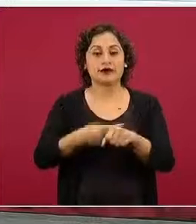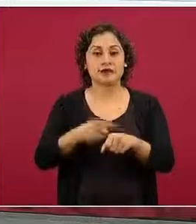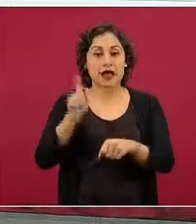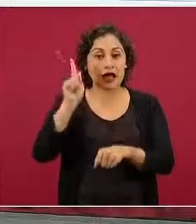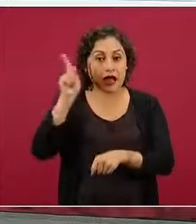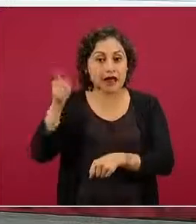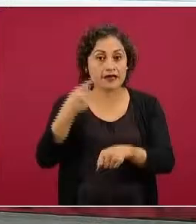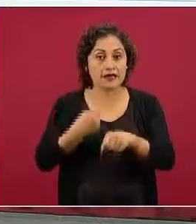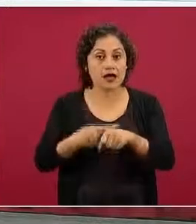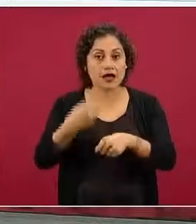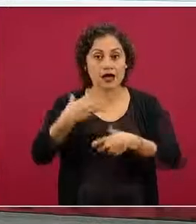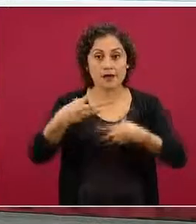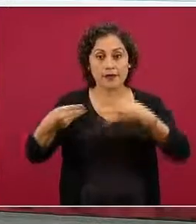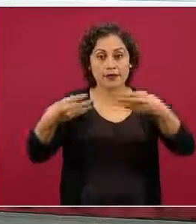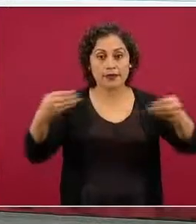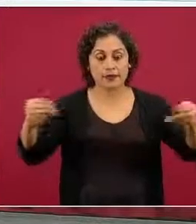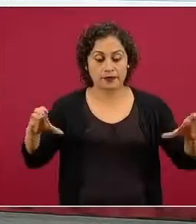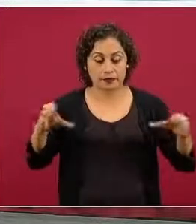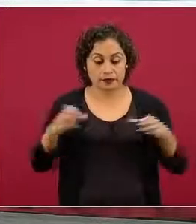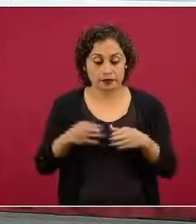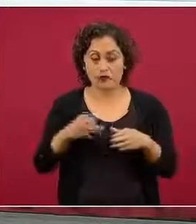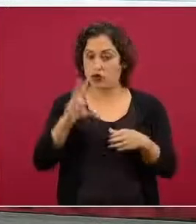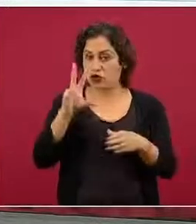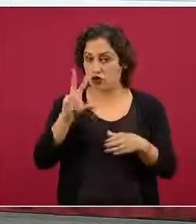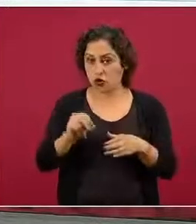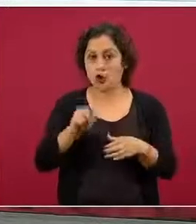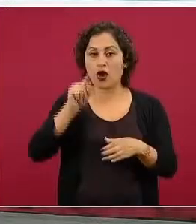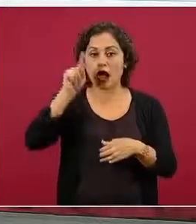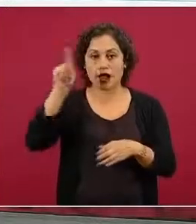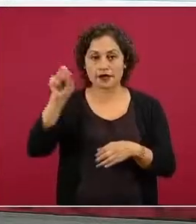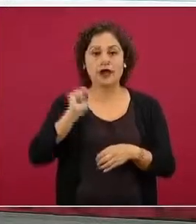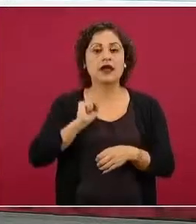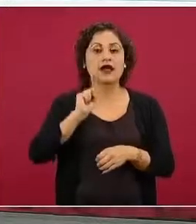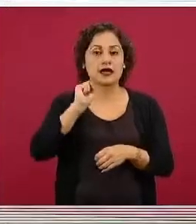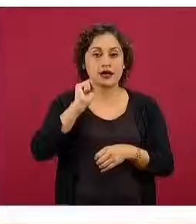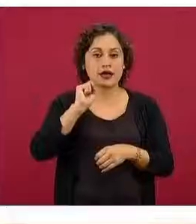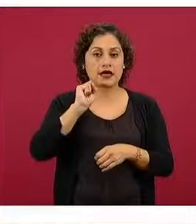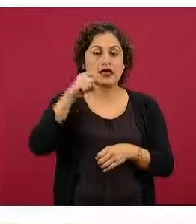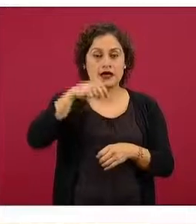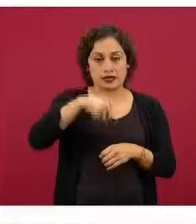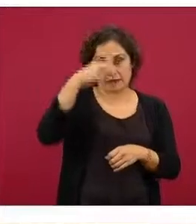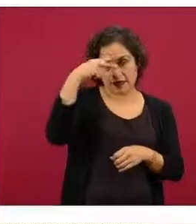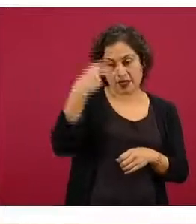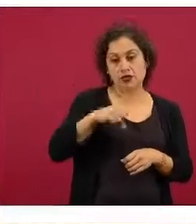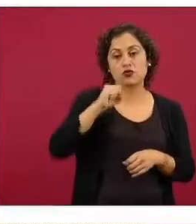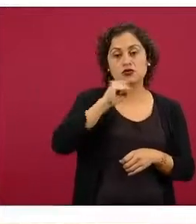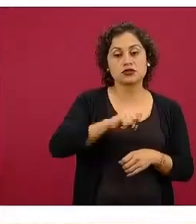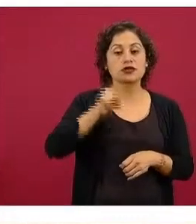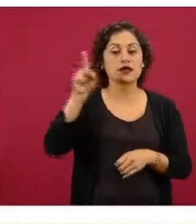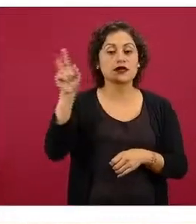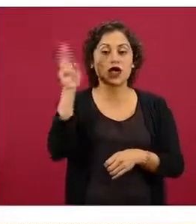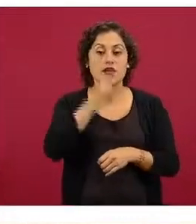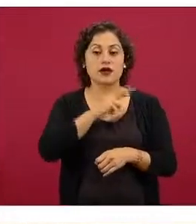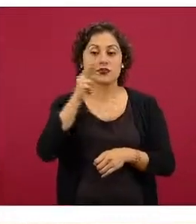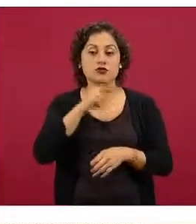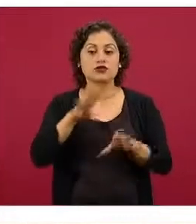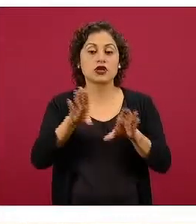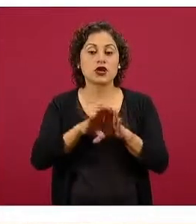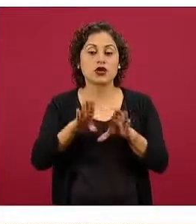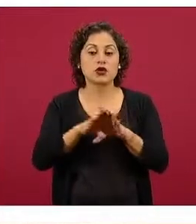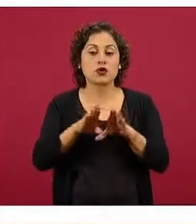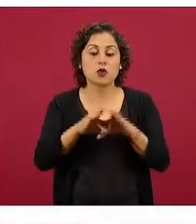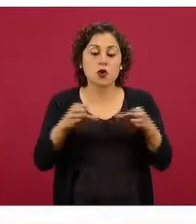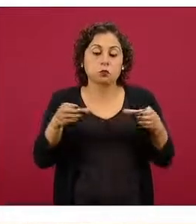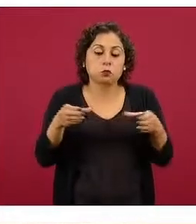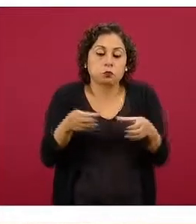activa comunitaria como sí lo hay en nuestro país. En Rusia está clasificado como un conglomerado